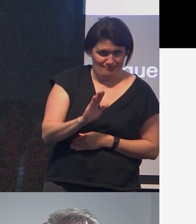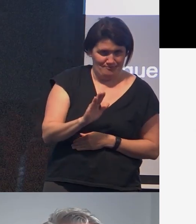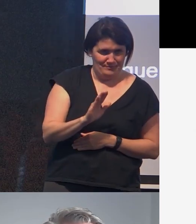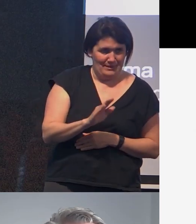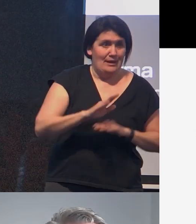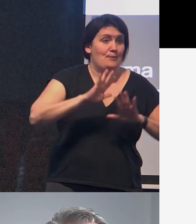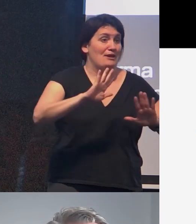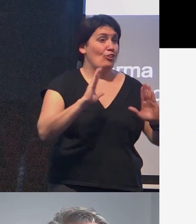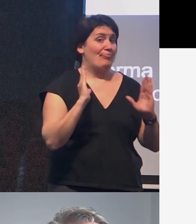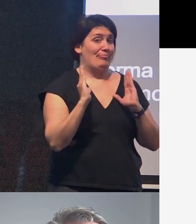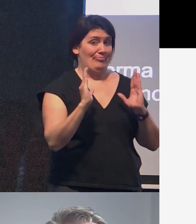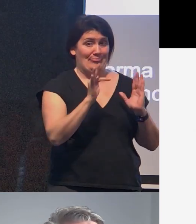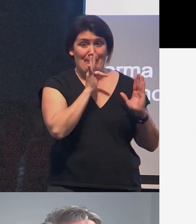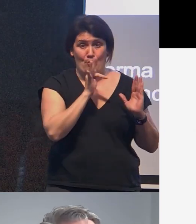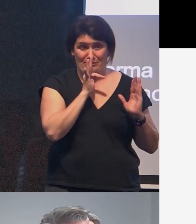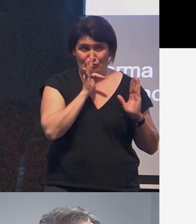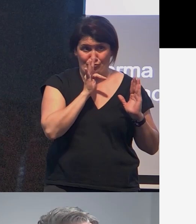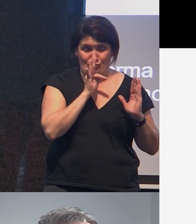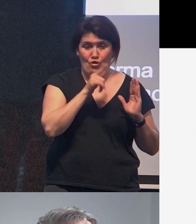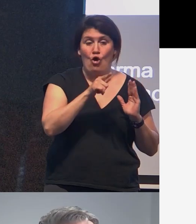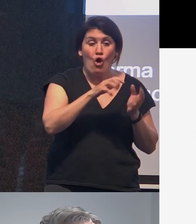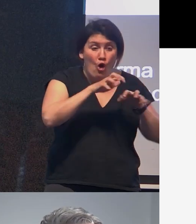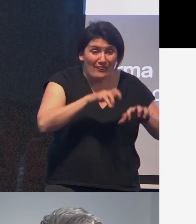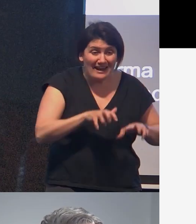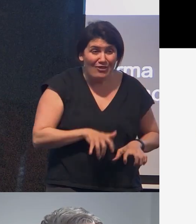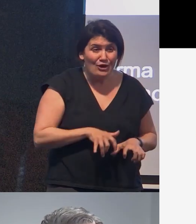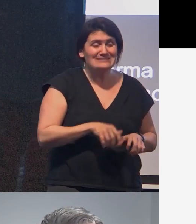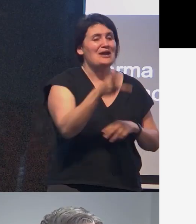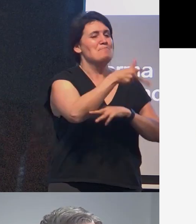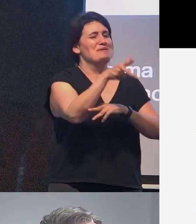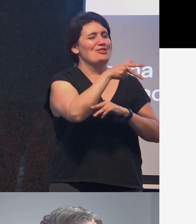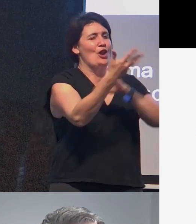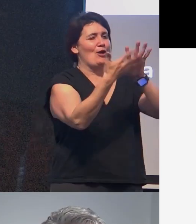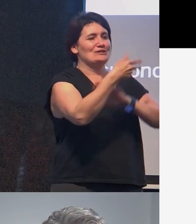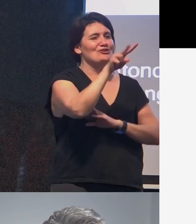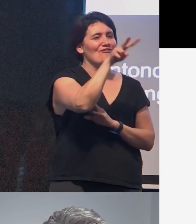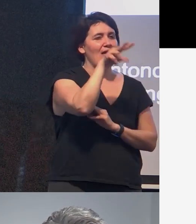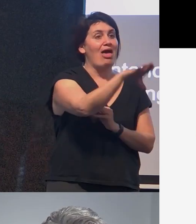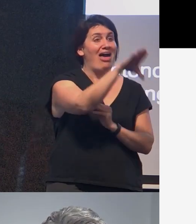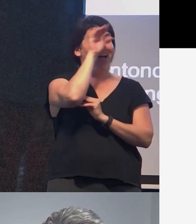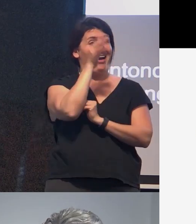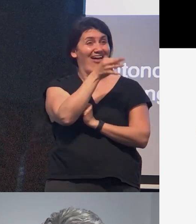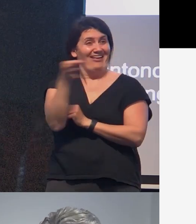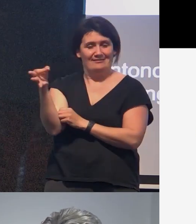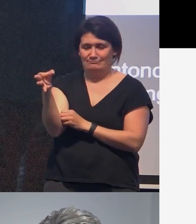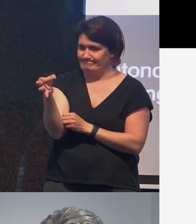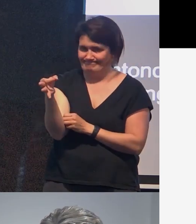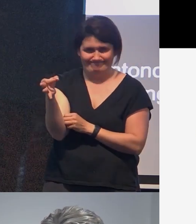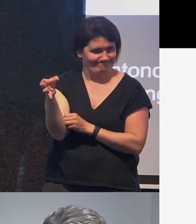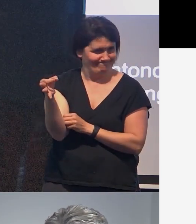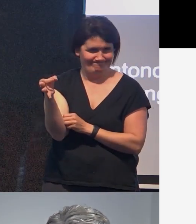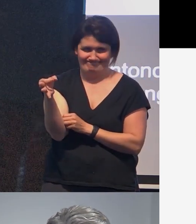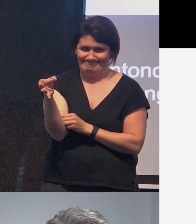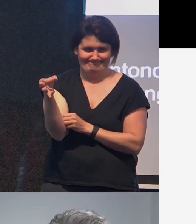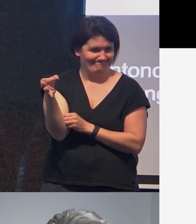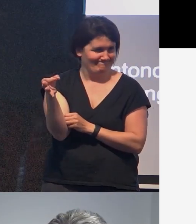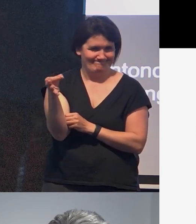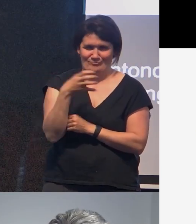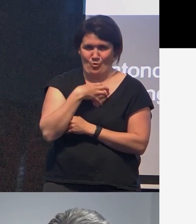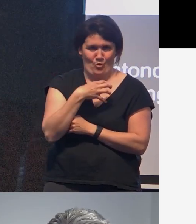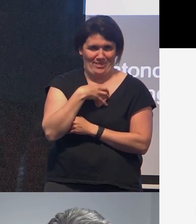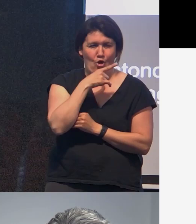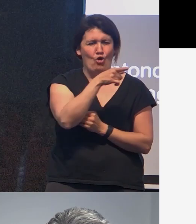de momento, los ordenadores no pueden coger un vídeo de lengua de signos y entenderlo o